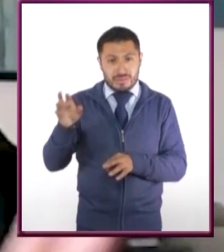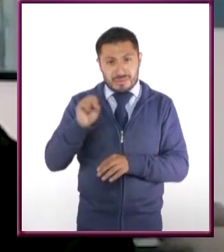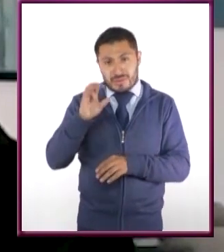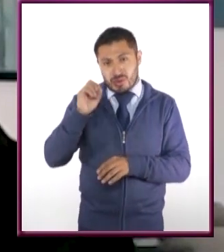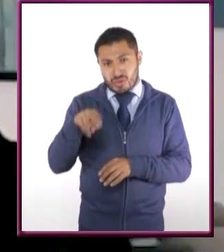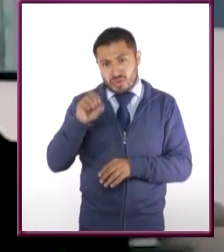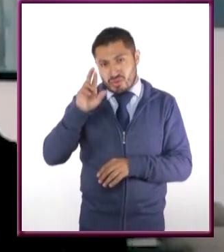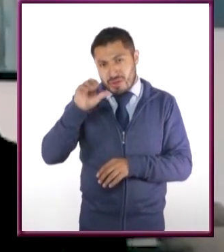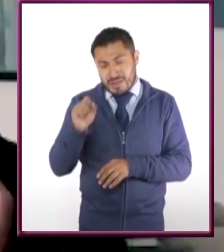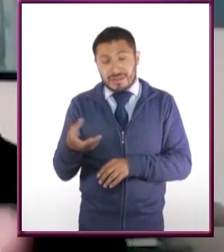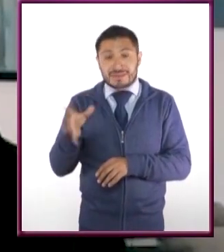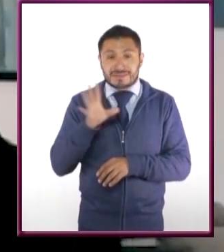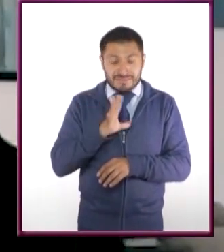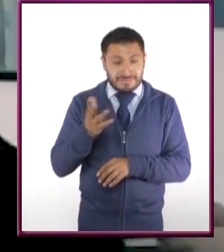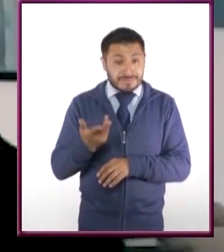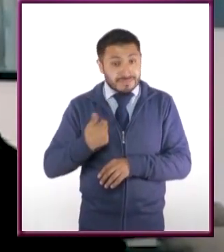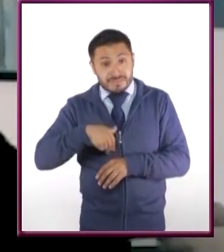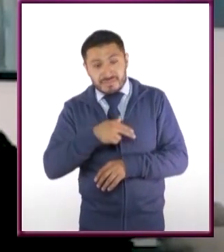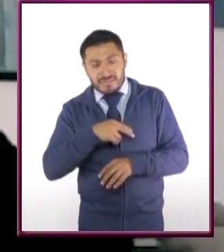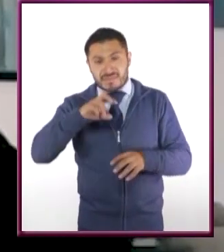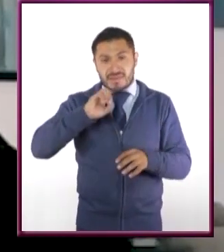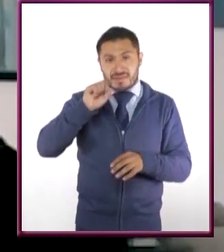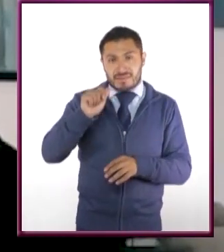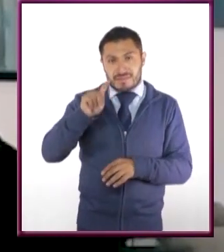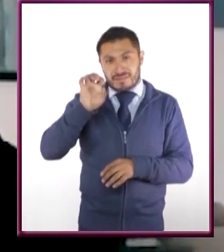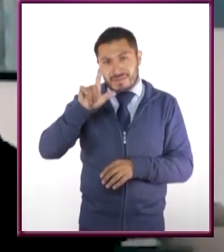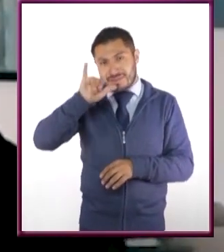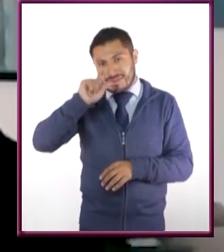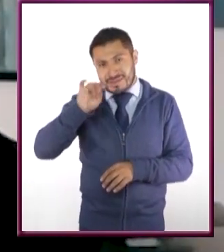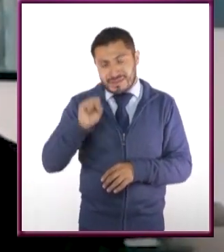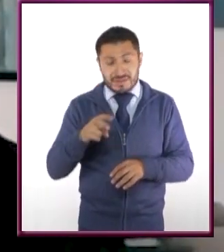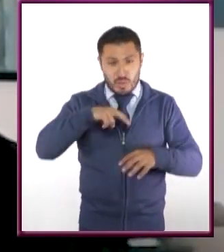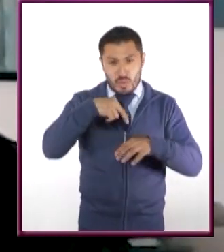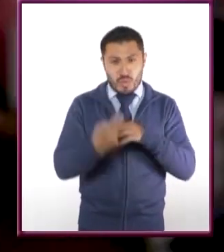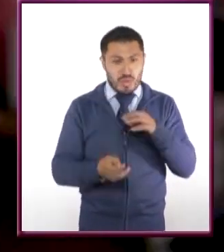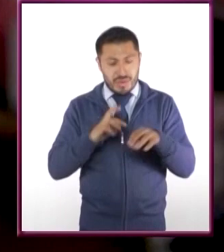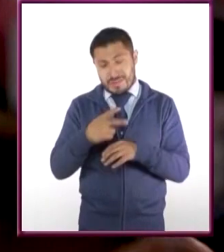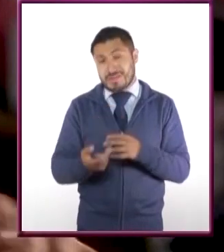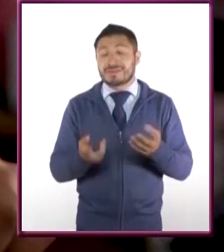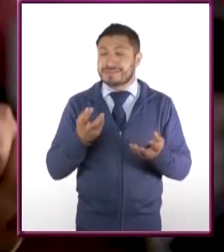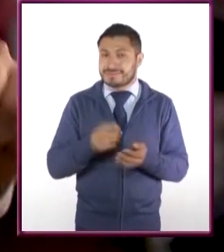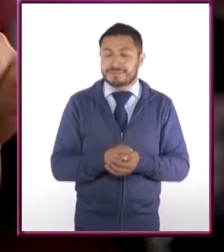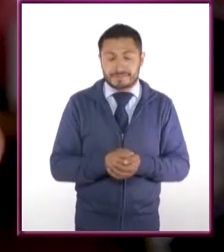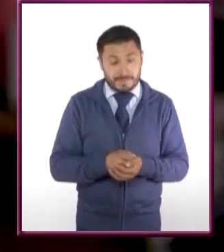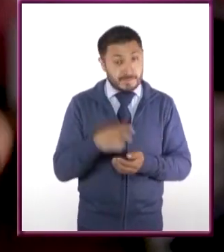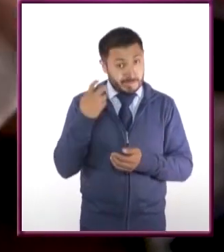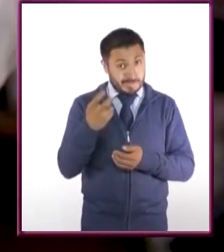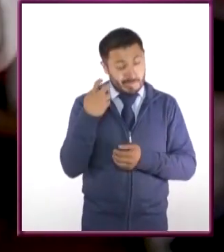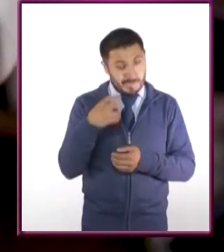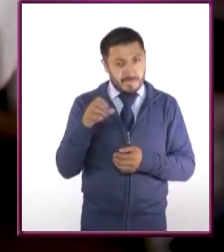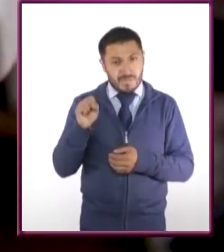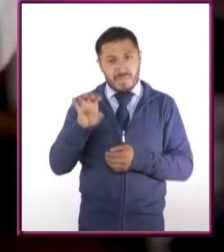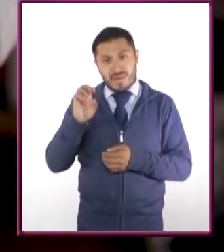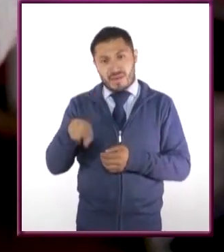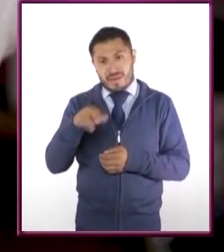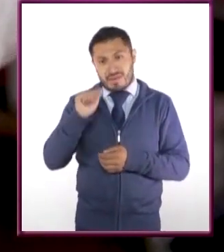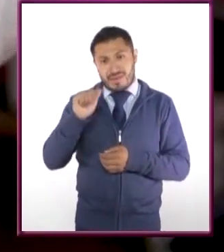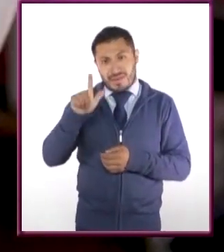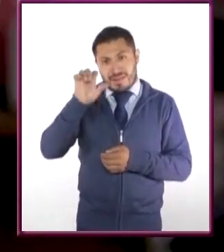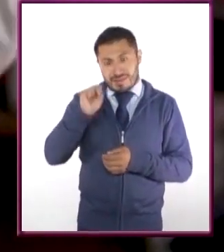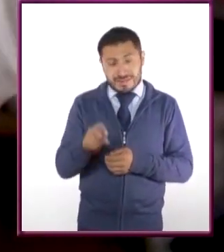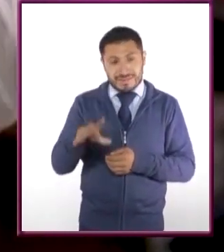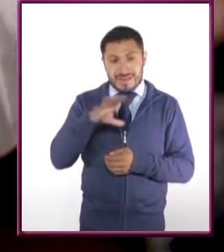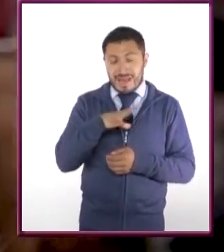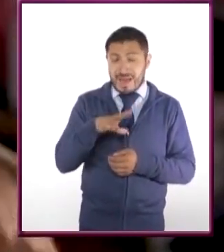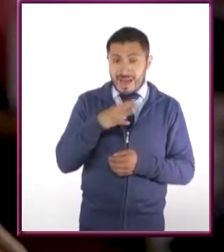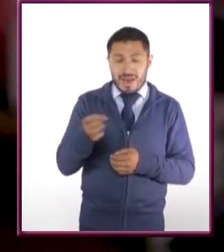y nosotros utilizamos los satélites enviando señales de radiofrecuencia. Hablando de estas señales que se envían a los